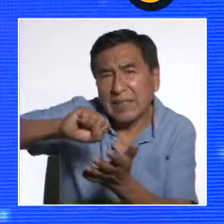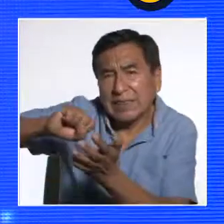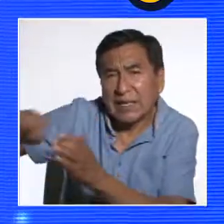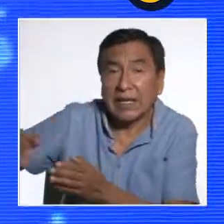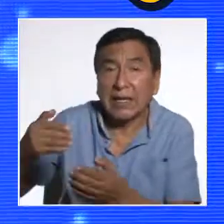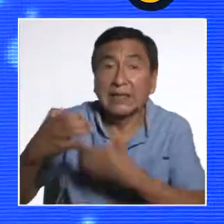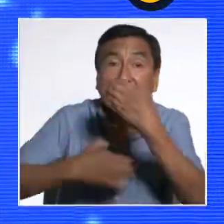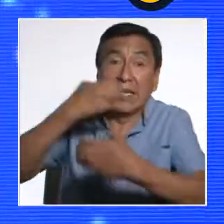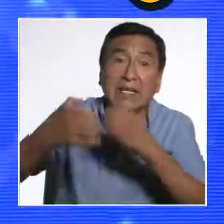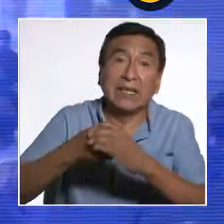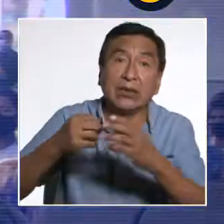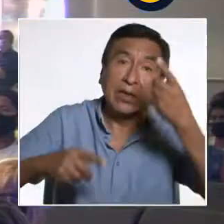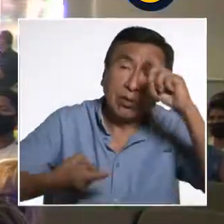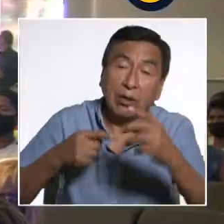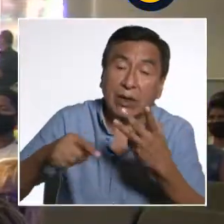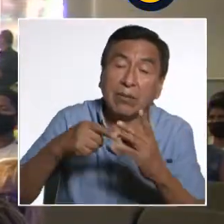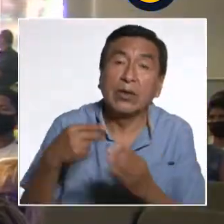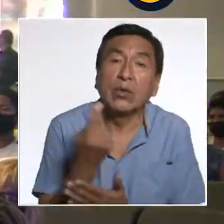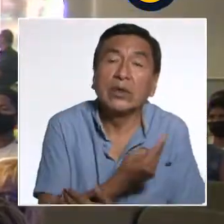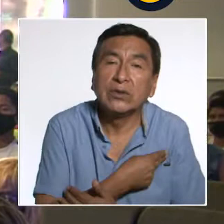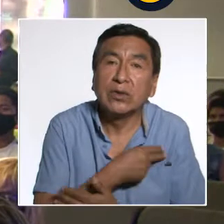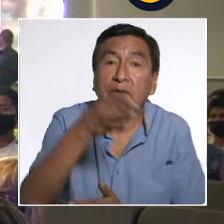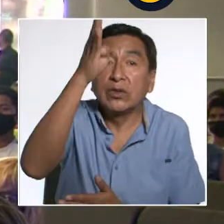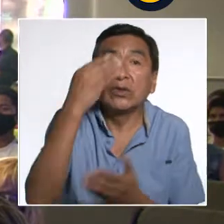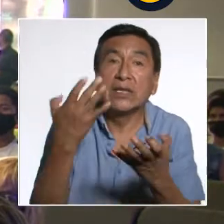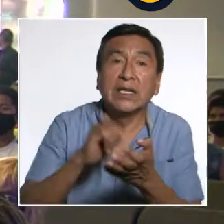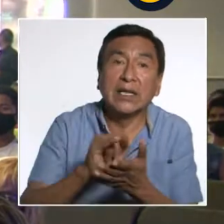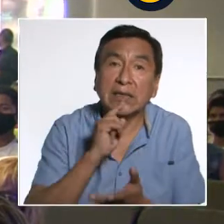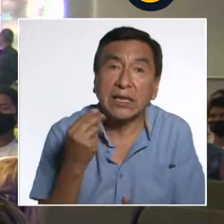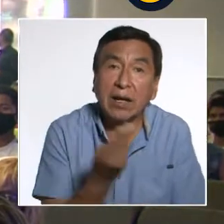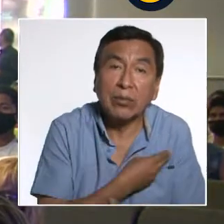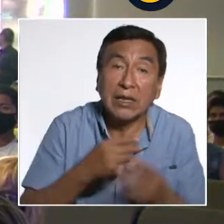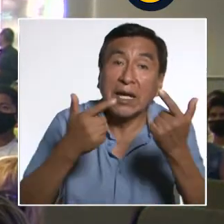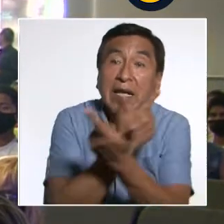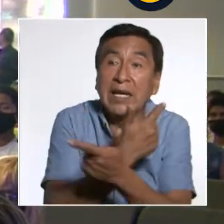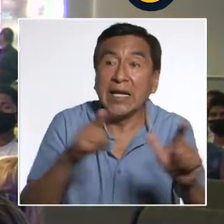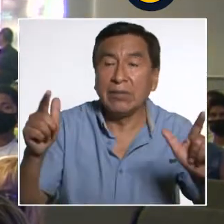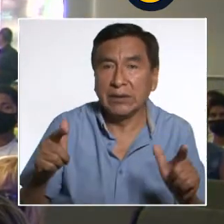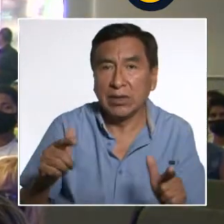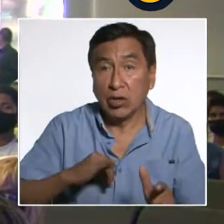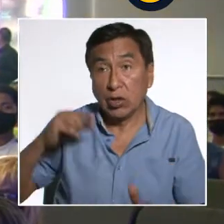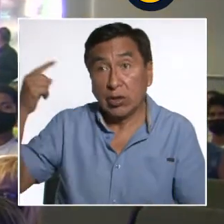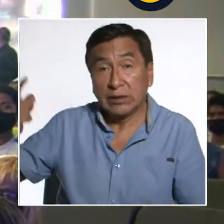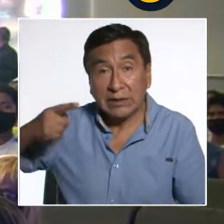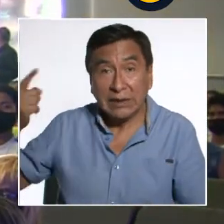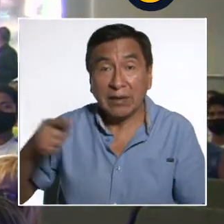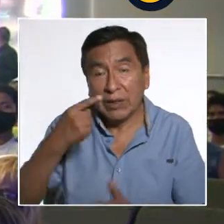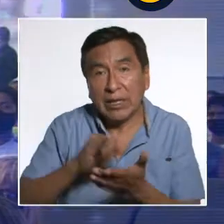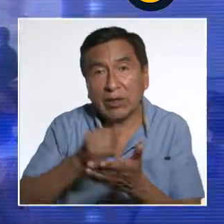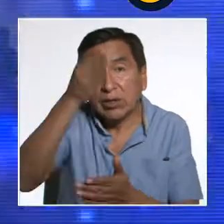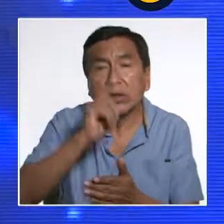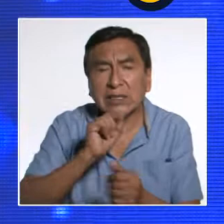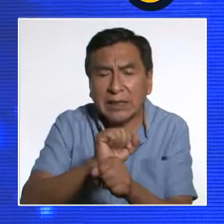medio nuestro. Dios nos quiere libres, y por eso es que yo siempre digo, Dios está puliendo mi corazón